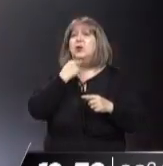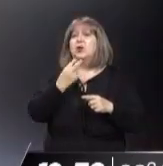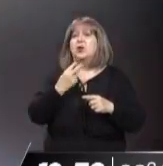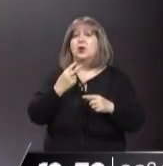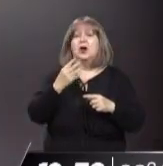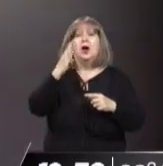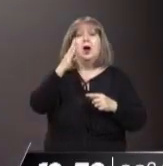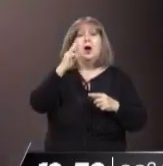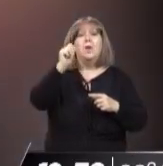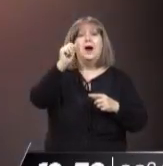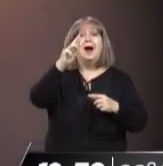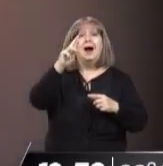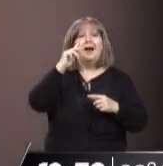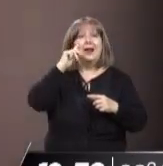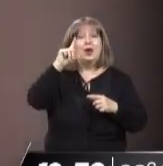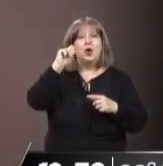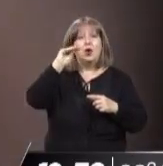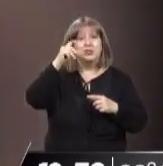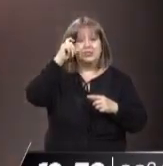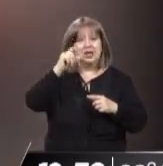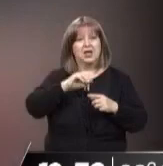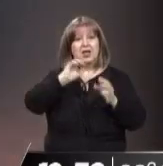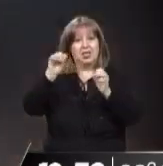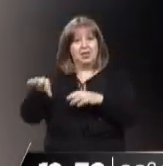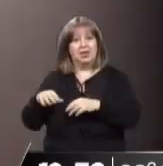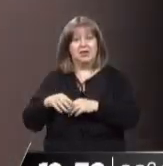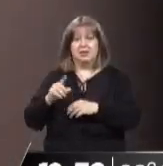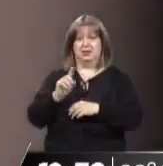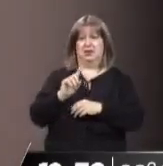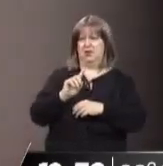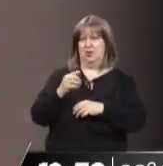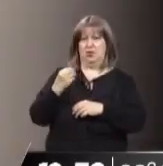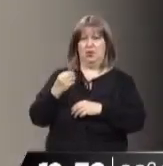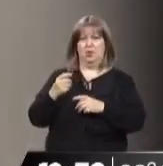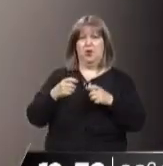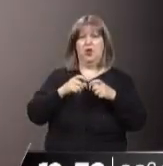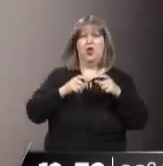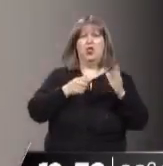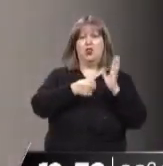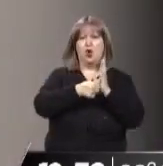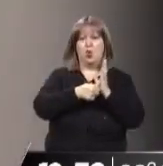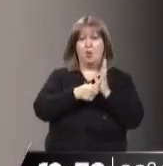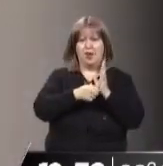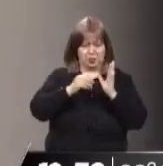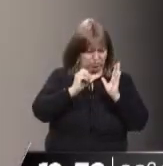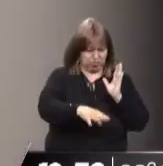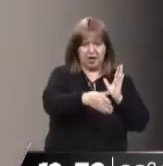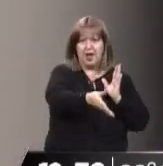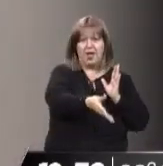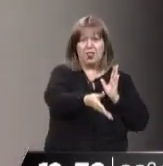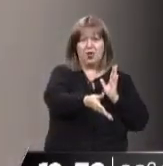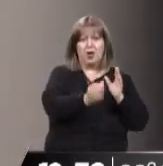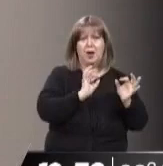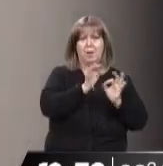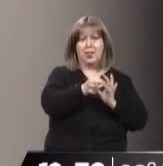Ah, bueno. Porque este documento lo encontré yo acá. Acompáñame, por favor. Ay, pobrecito, no me gusta el chiste, ¿eh?